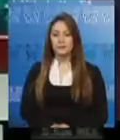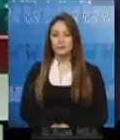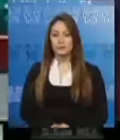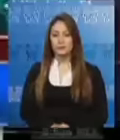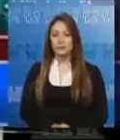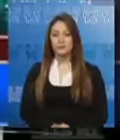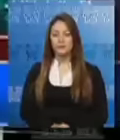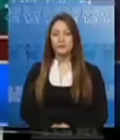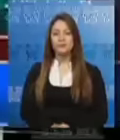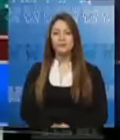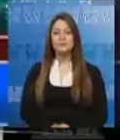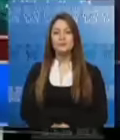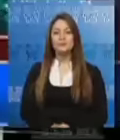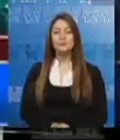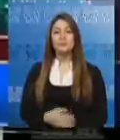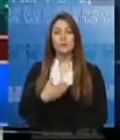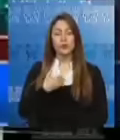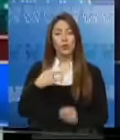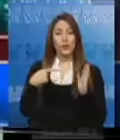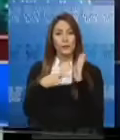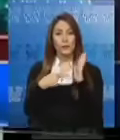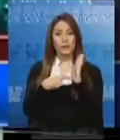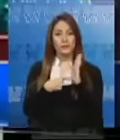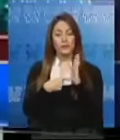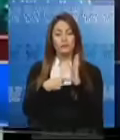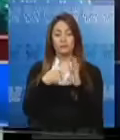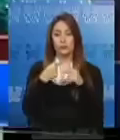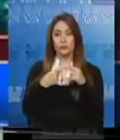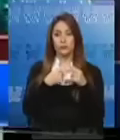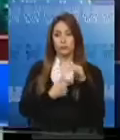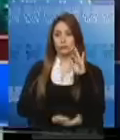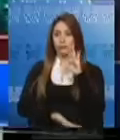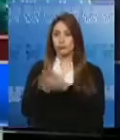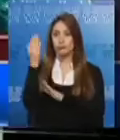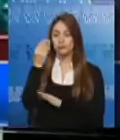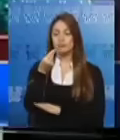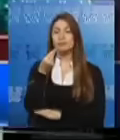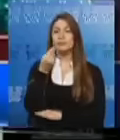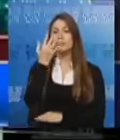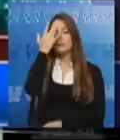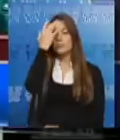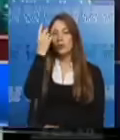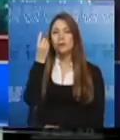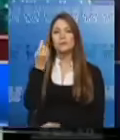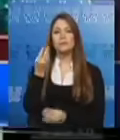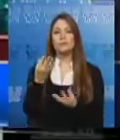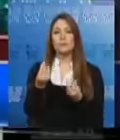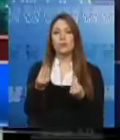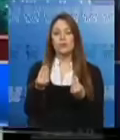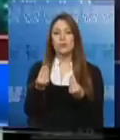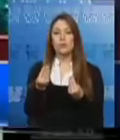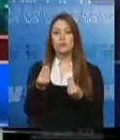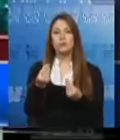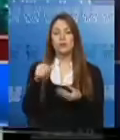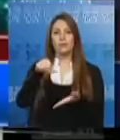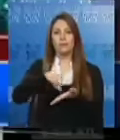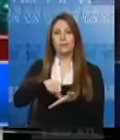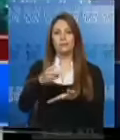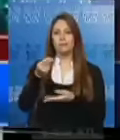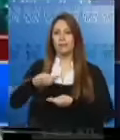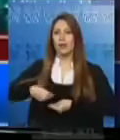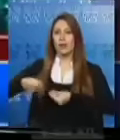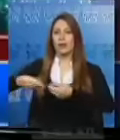Nosotros tenemos que poner un impuesto a la salida de capitales para evitar los ataques especulativos de los capitales